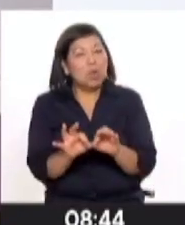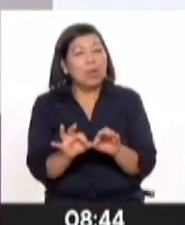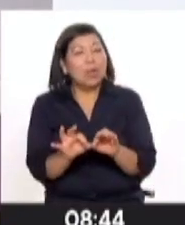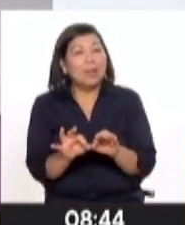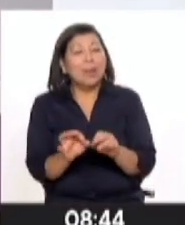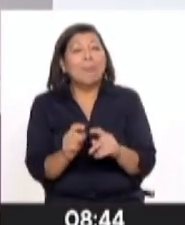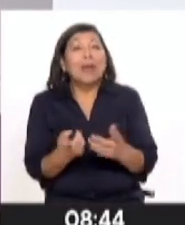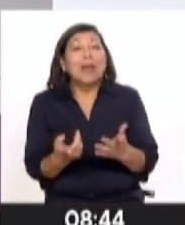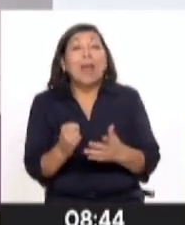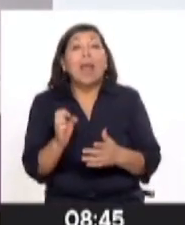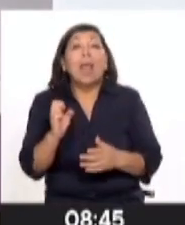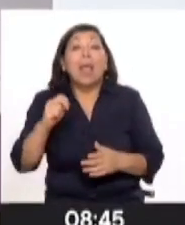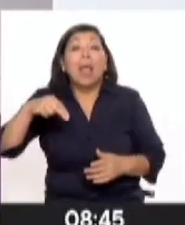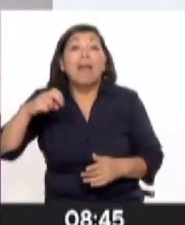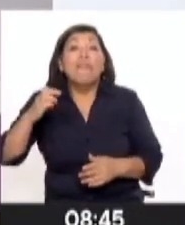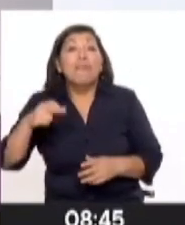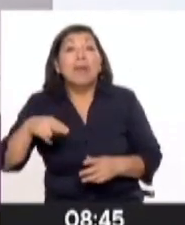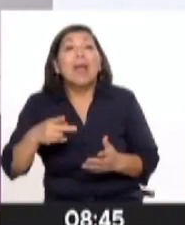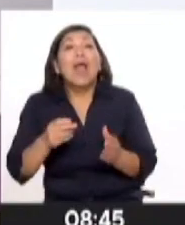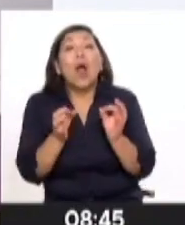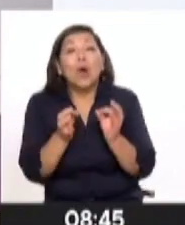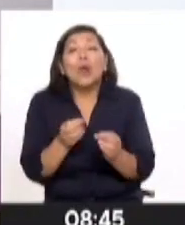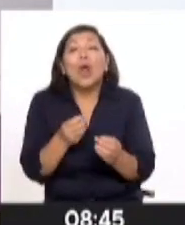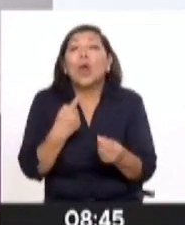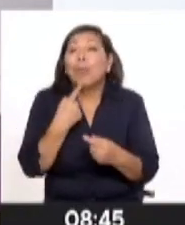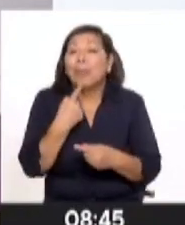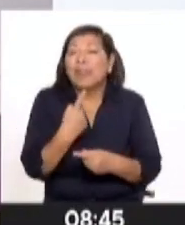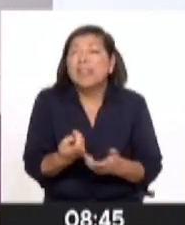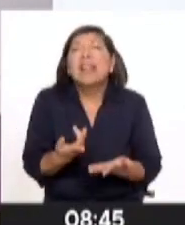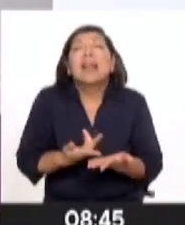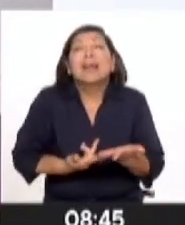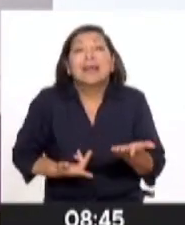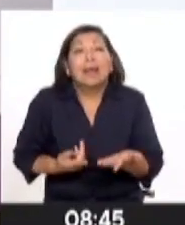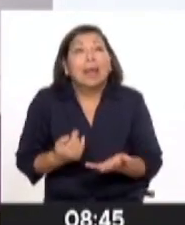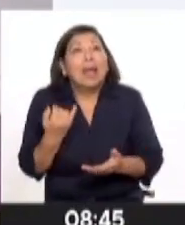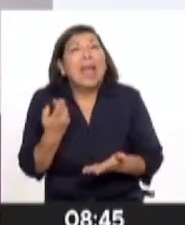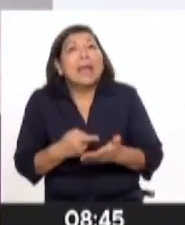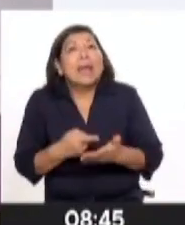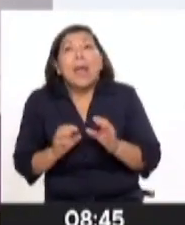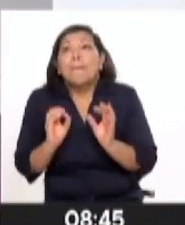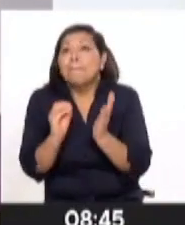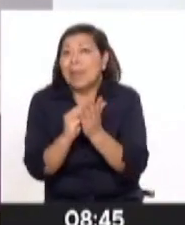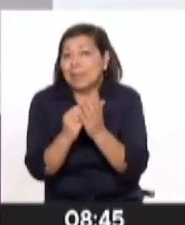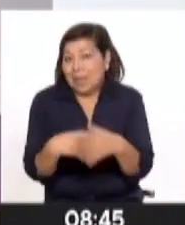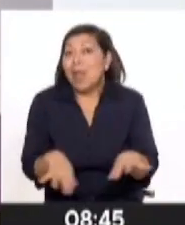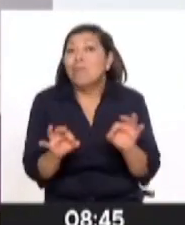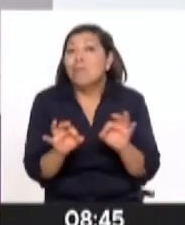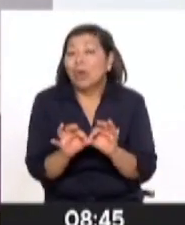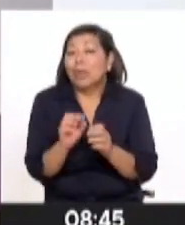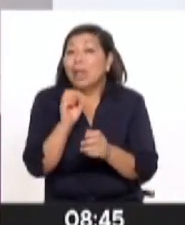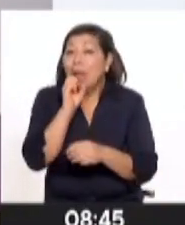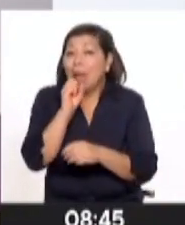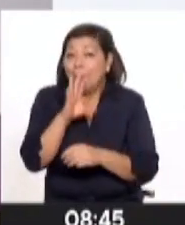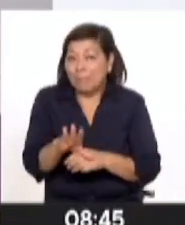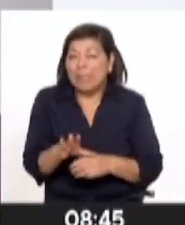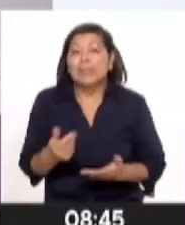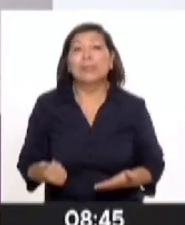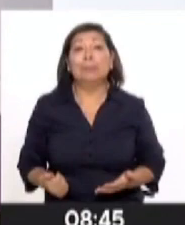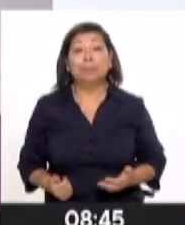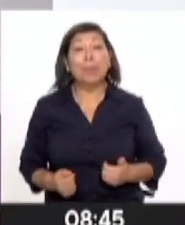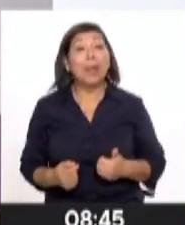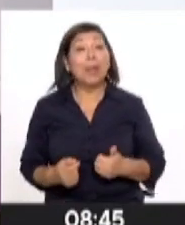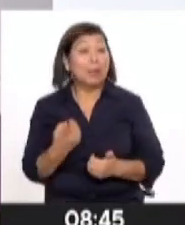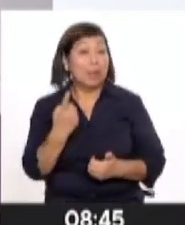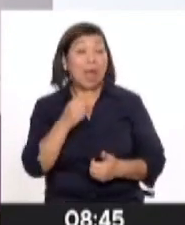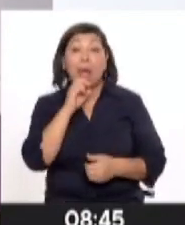Niño, acerca del ENFE, vamos a hablar ahora sí del comunicado. Vamos a dar algunas ideas clave que nos da este comunicado. Para empezar, el